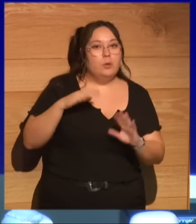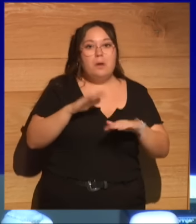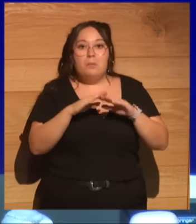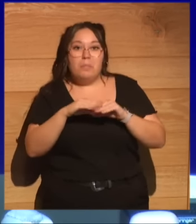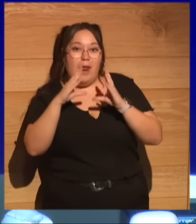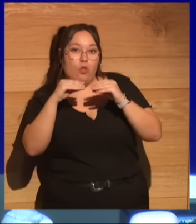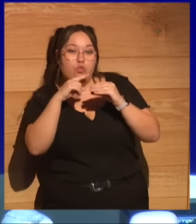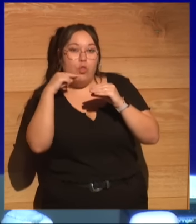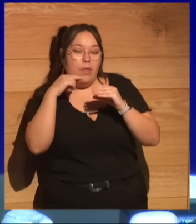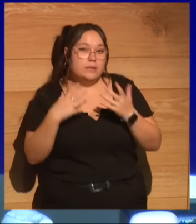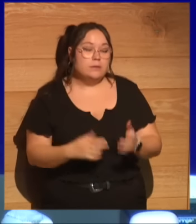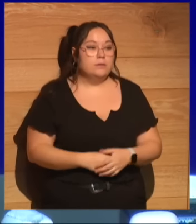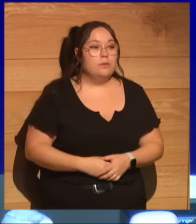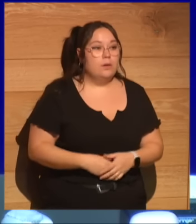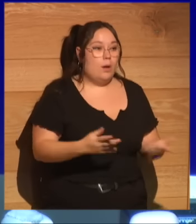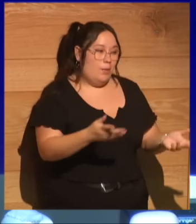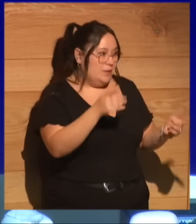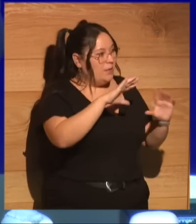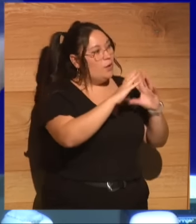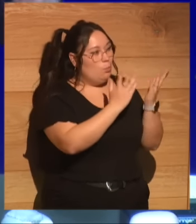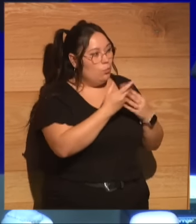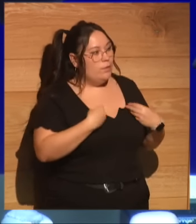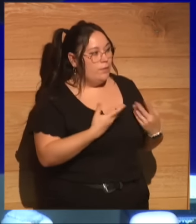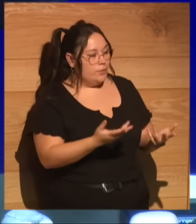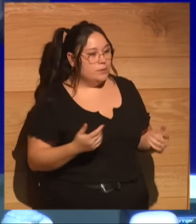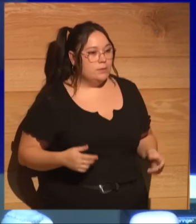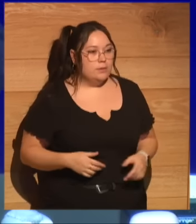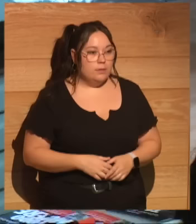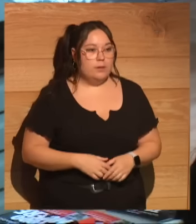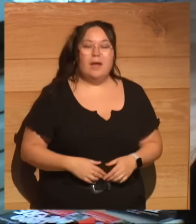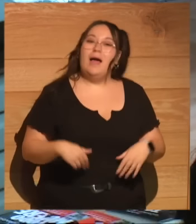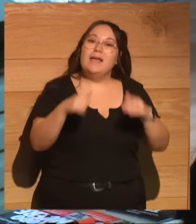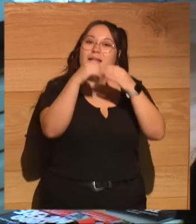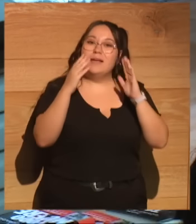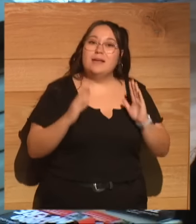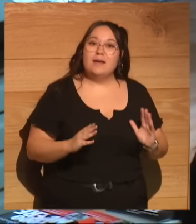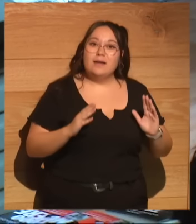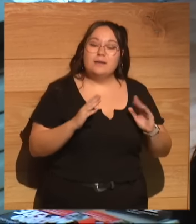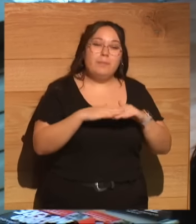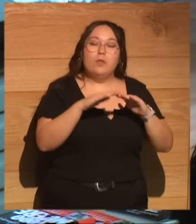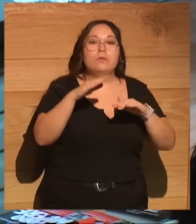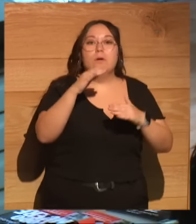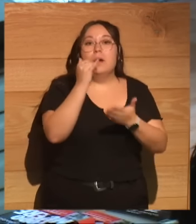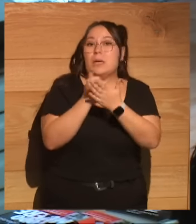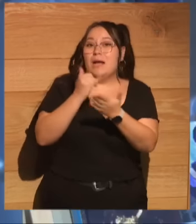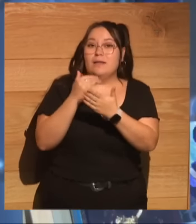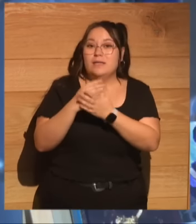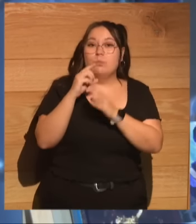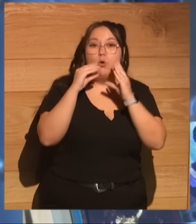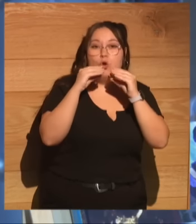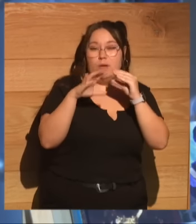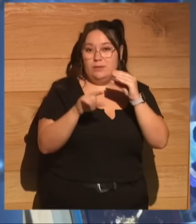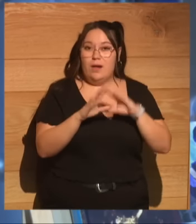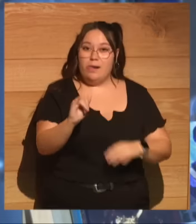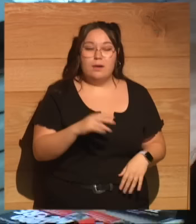catas. ¿Qué mundo vivís? Sí. Y es que me habéis cuestionado lo de la esquina. Hay catas de ya. polvorones, perdona, hay Javi. Hay catas de polvorones. Gente